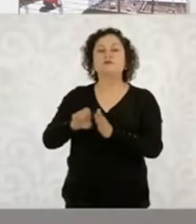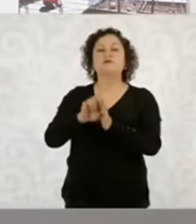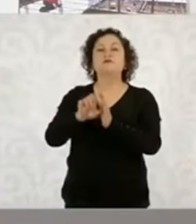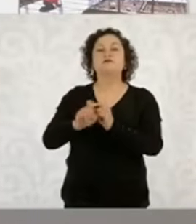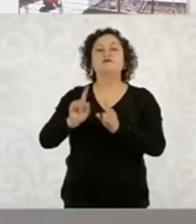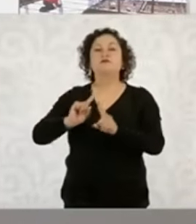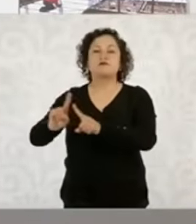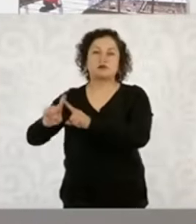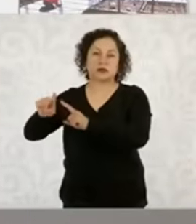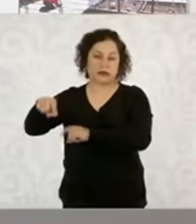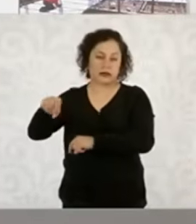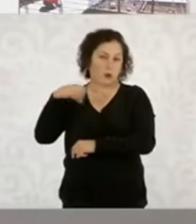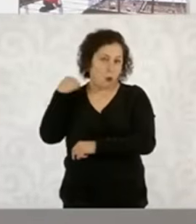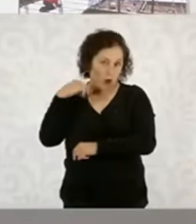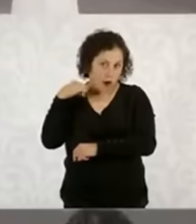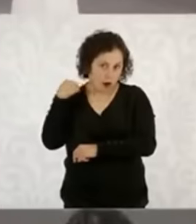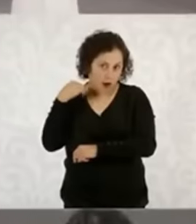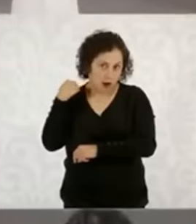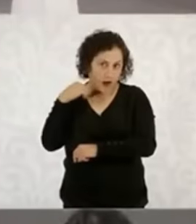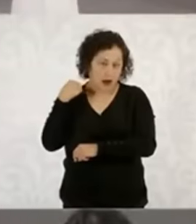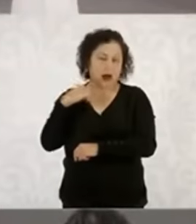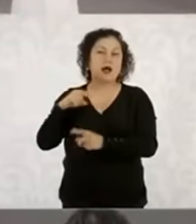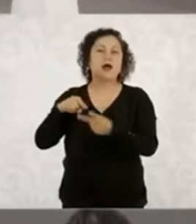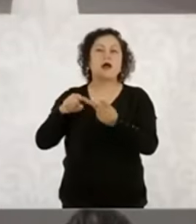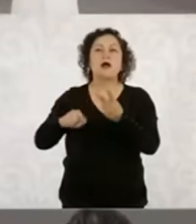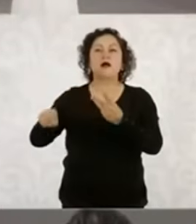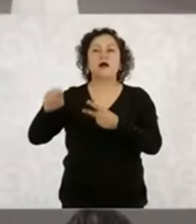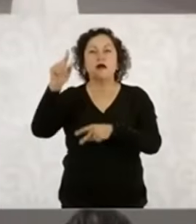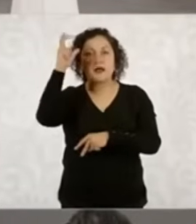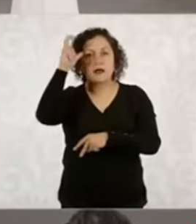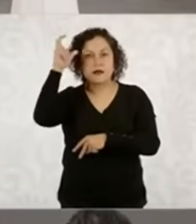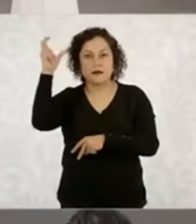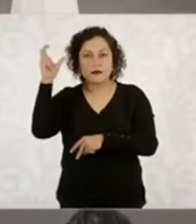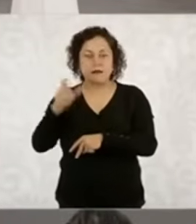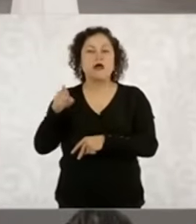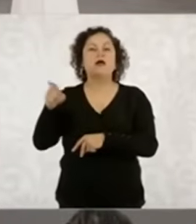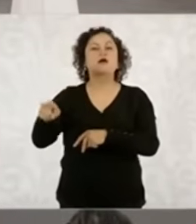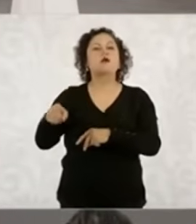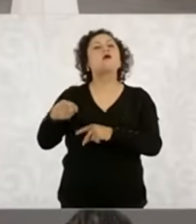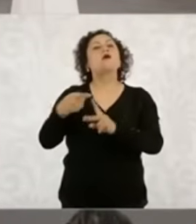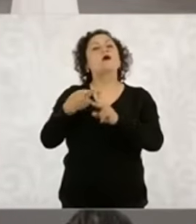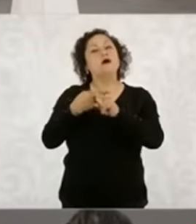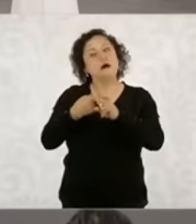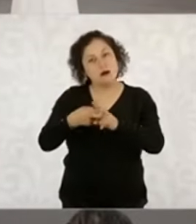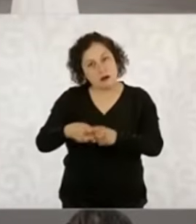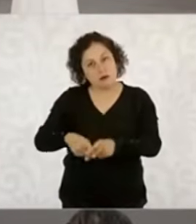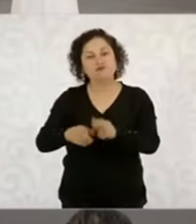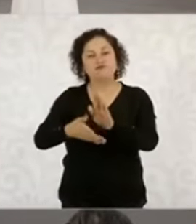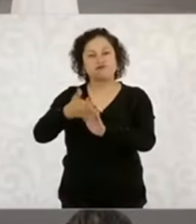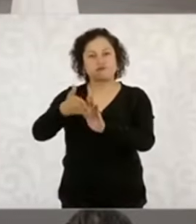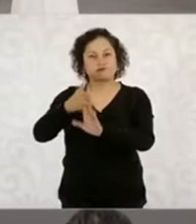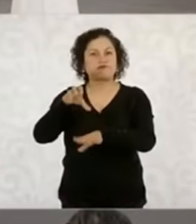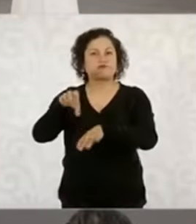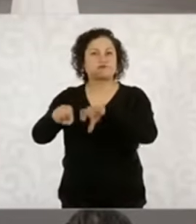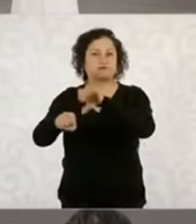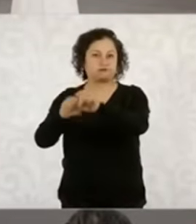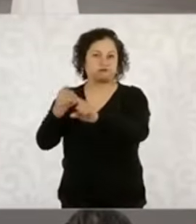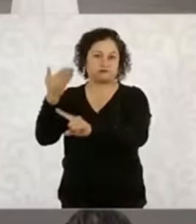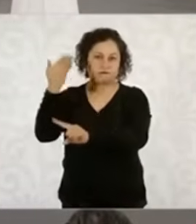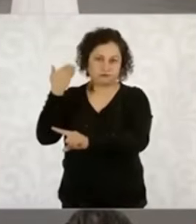Amilpas, en Oaxaca, en Tlaxiaca, en Hidalgo. Son obras ya también bastante avanzadas. Adelante, por